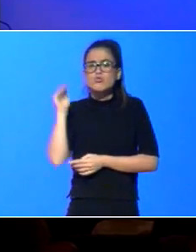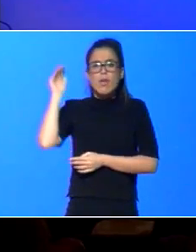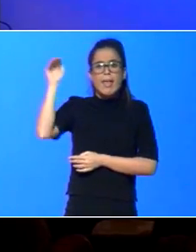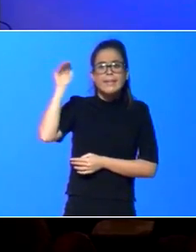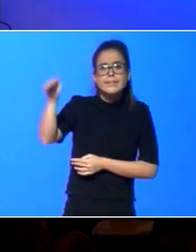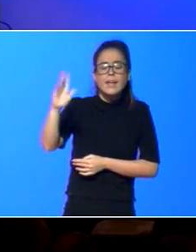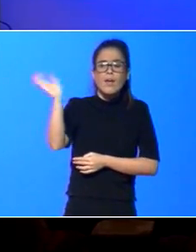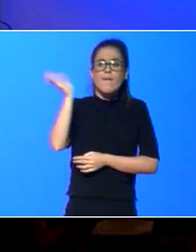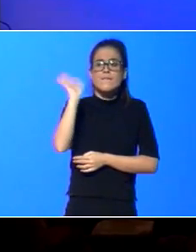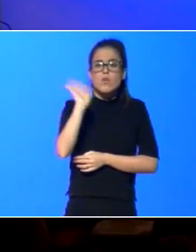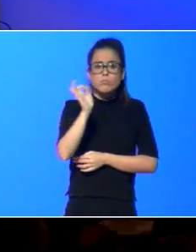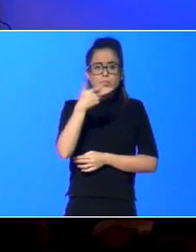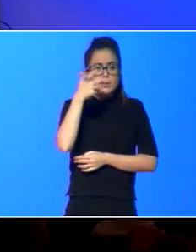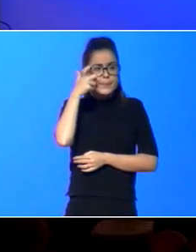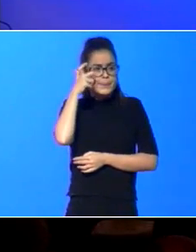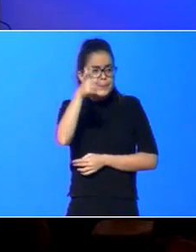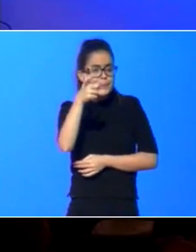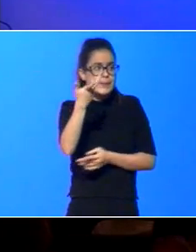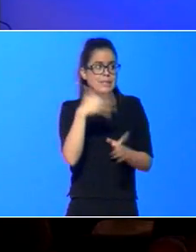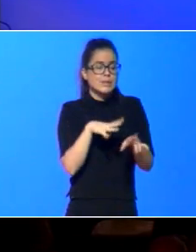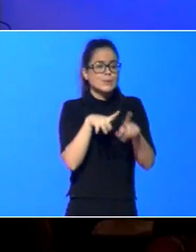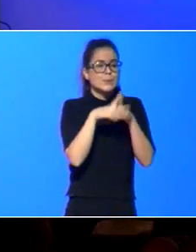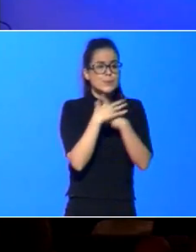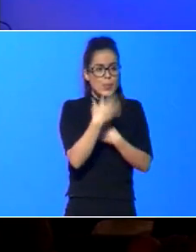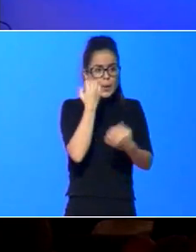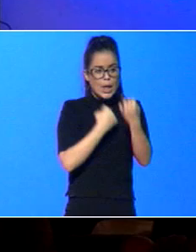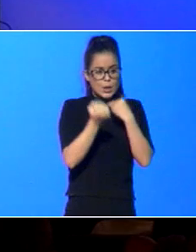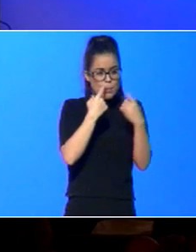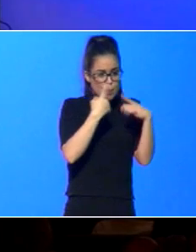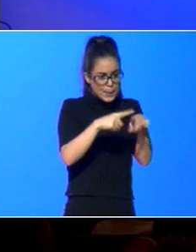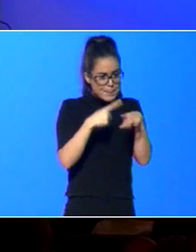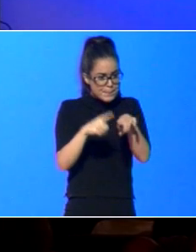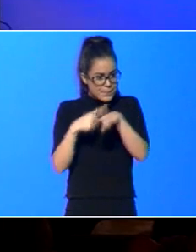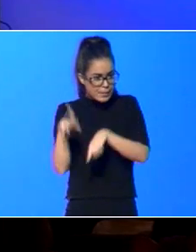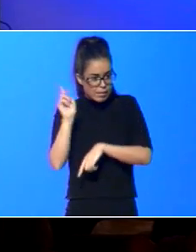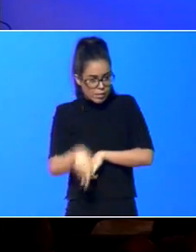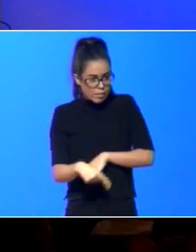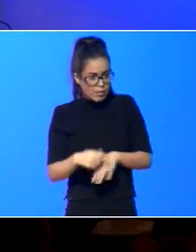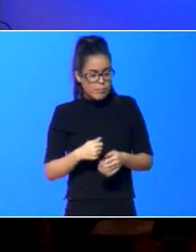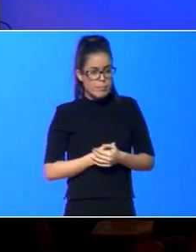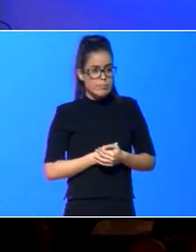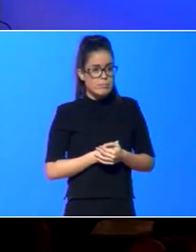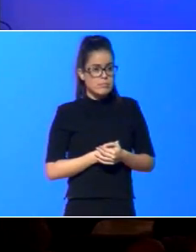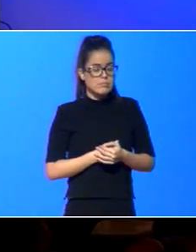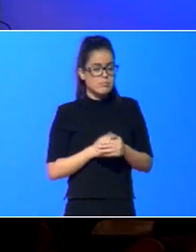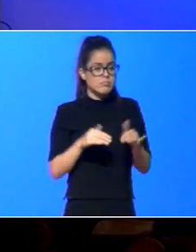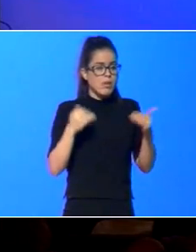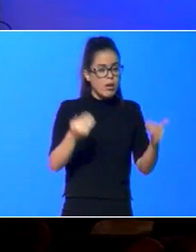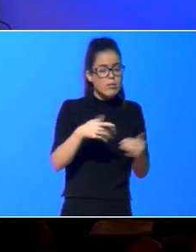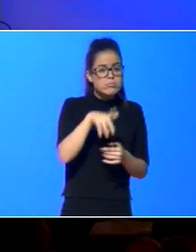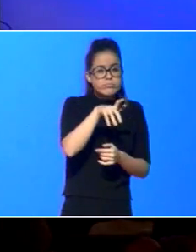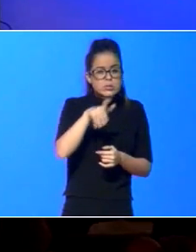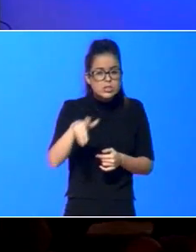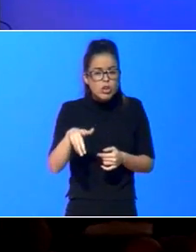bizi dira zen ikasliak, baina egoera sozioekonomiko diferentia daukenak. Hor dagoz ba beste beharrizan batzu dauken ikasliak,